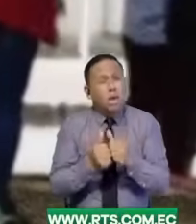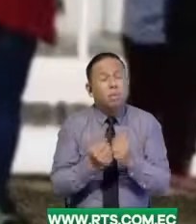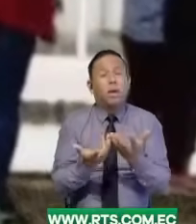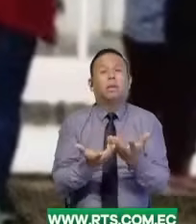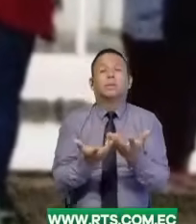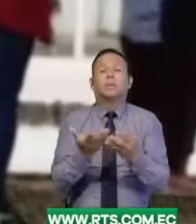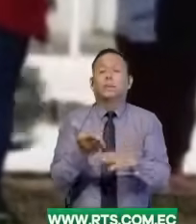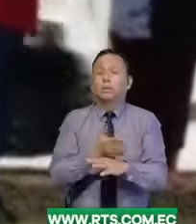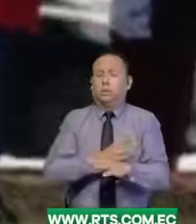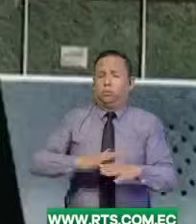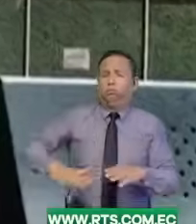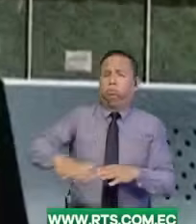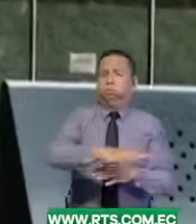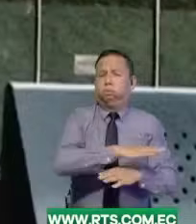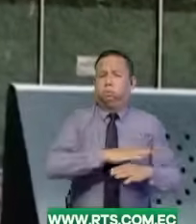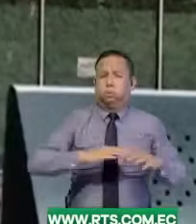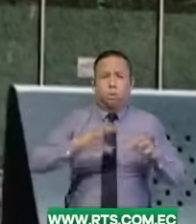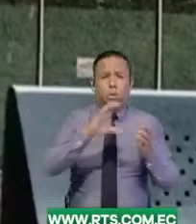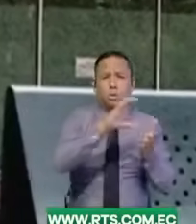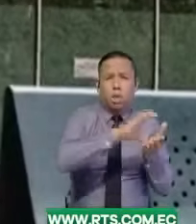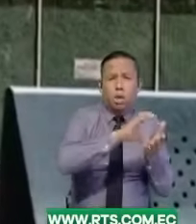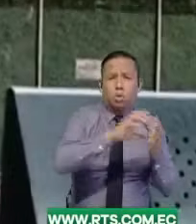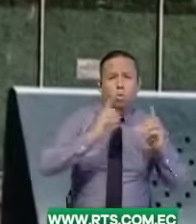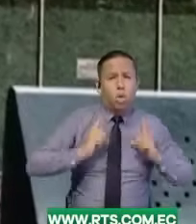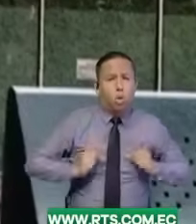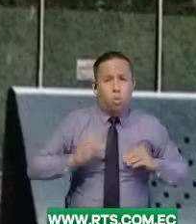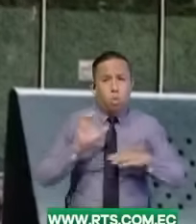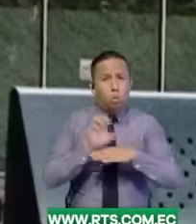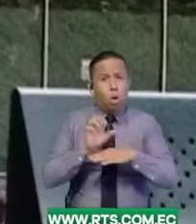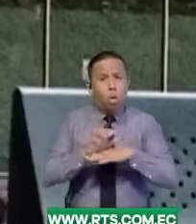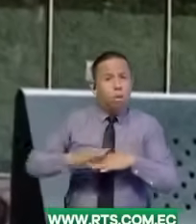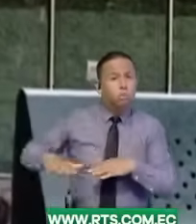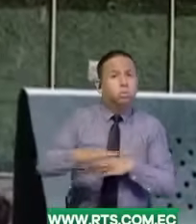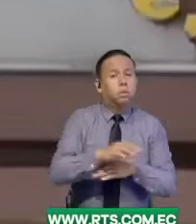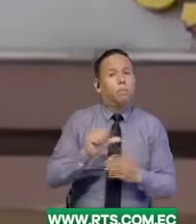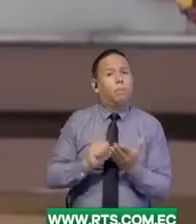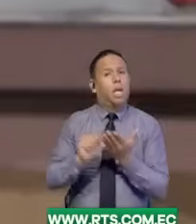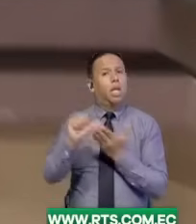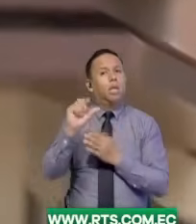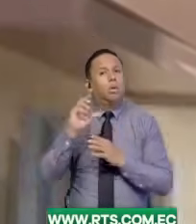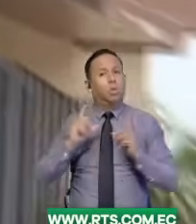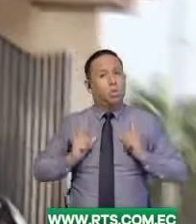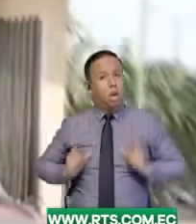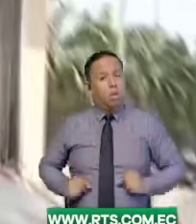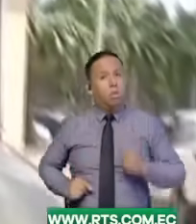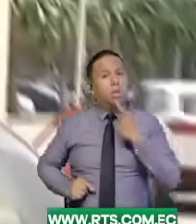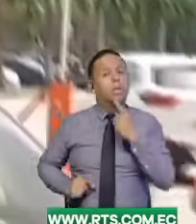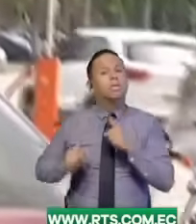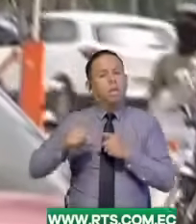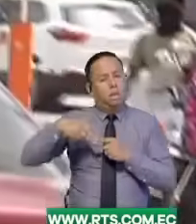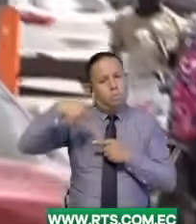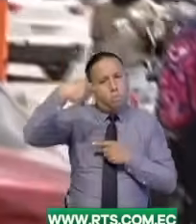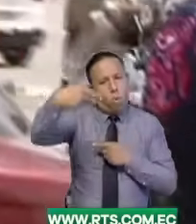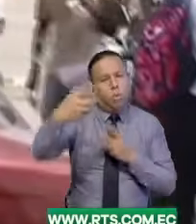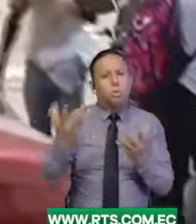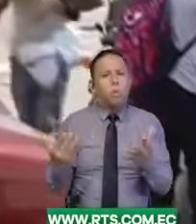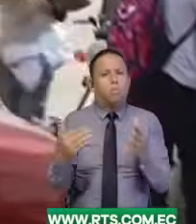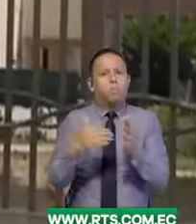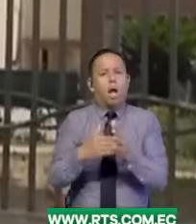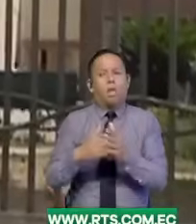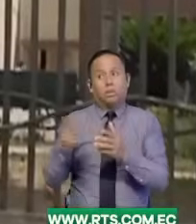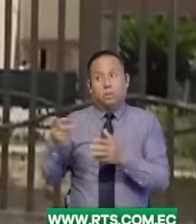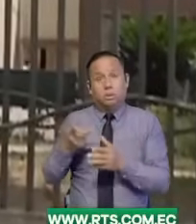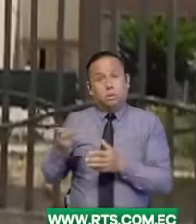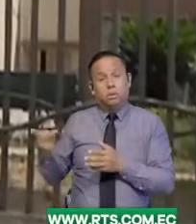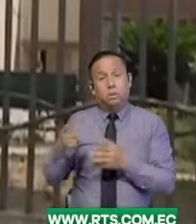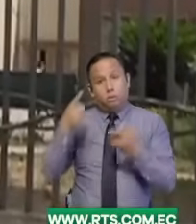de peligro las casas de salud en el país, el ministro de esta cartera asegura que en los próximos días se dará paso a la firma